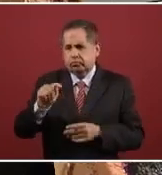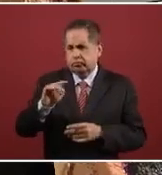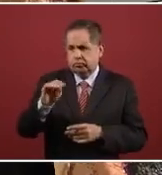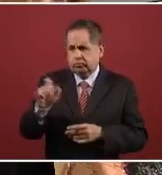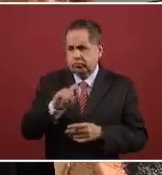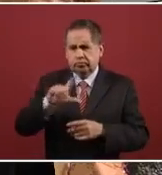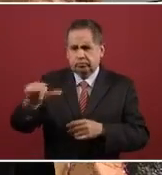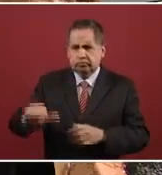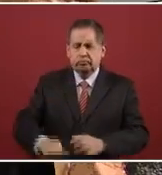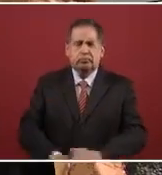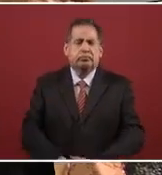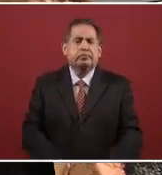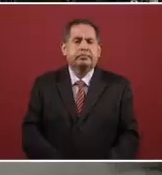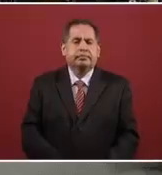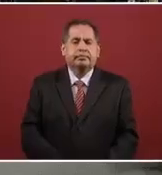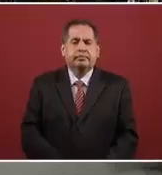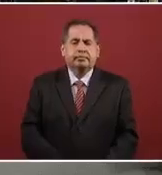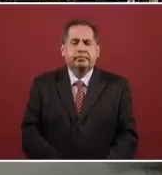Gracias.